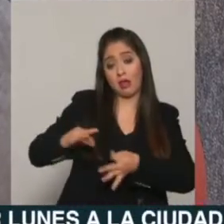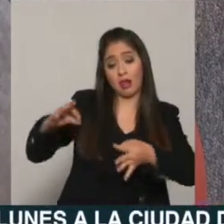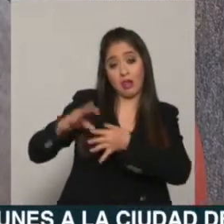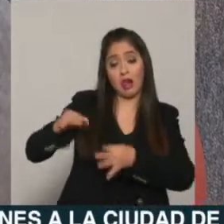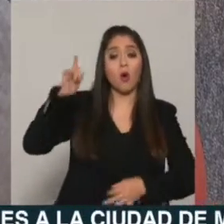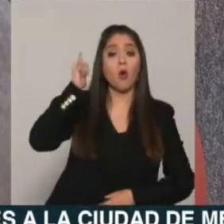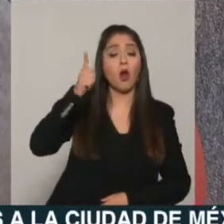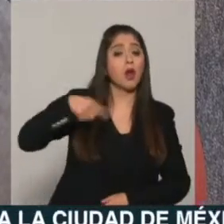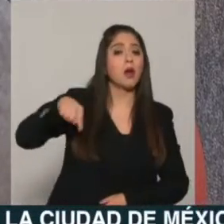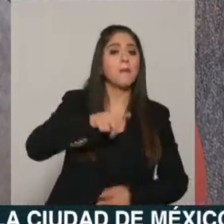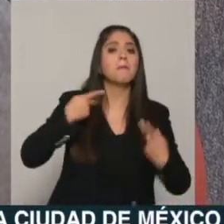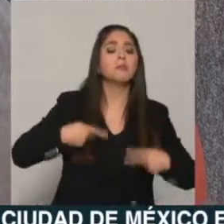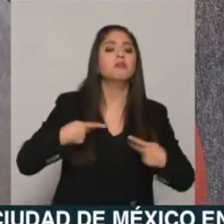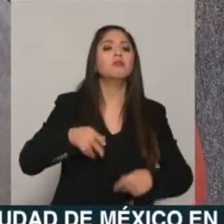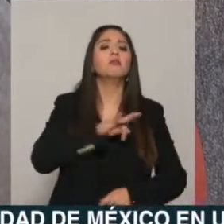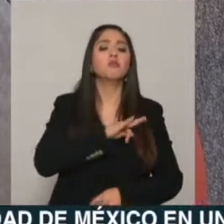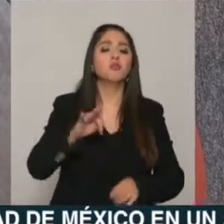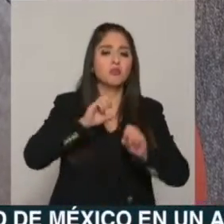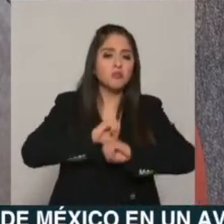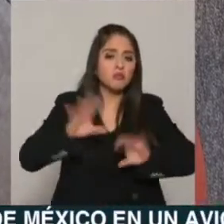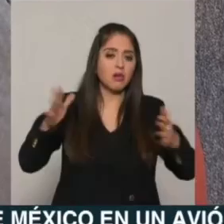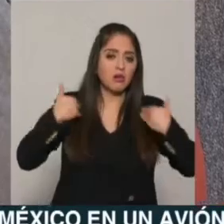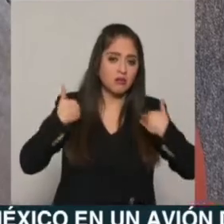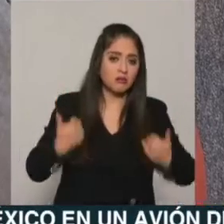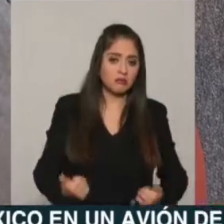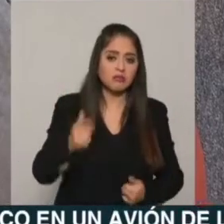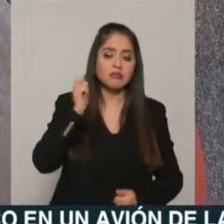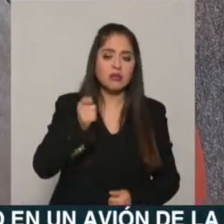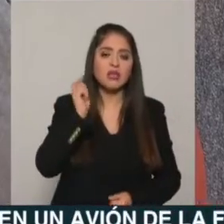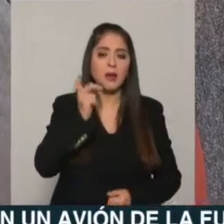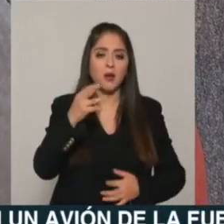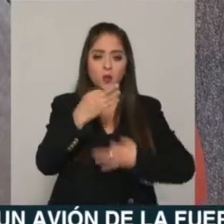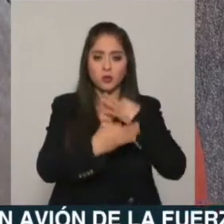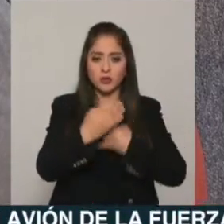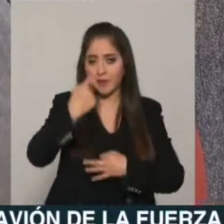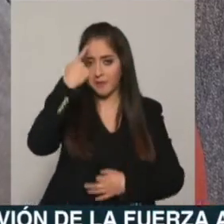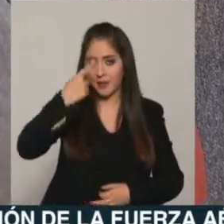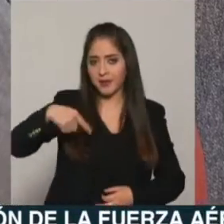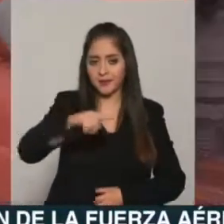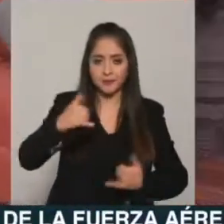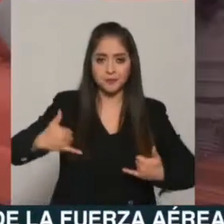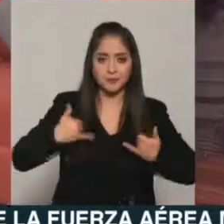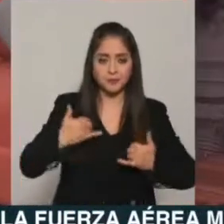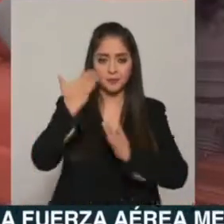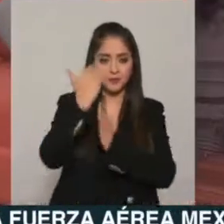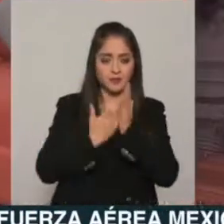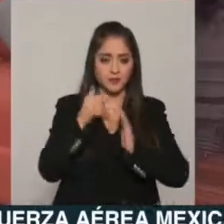el pensamiento de la gente. Así es. El conocimiento sobre lo que es la justicia juvenil. Esperemos que así sea, magistrado. Muchísimas gracias.